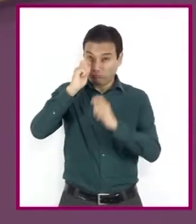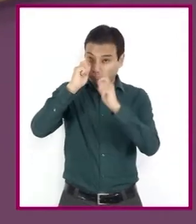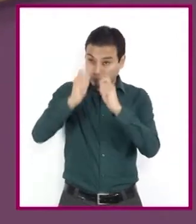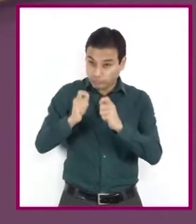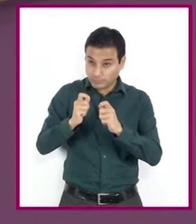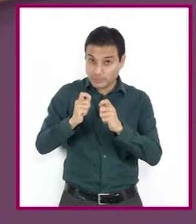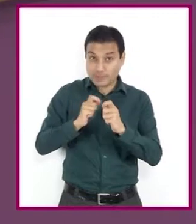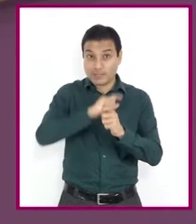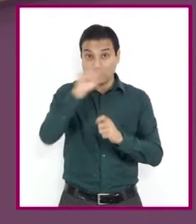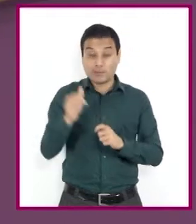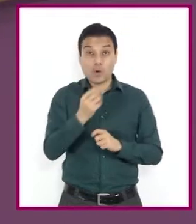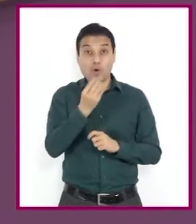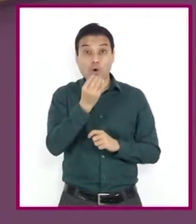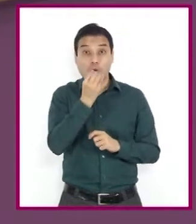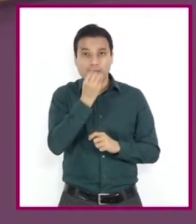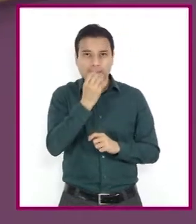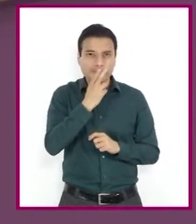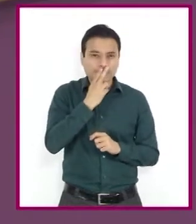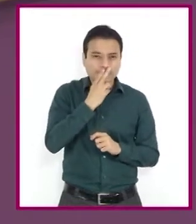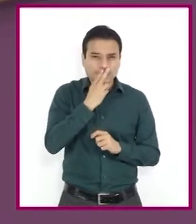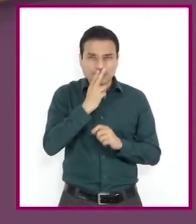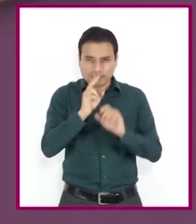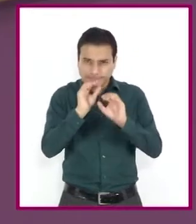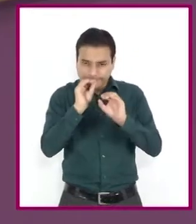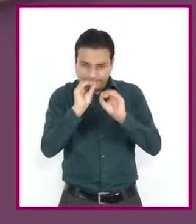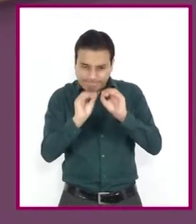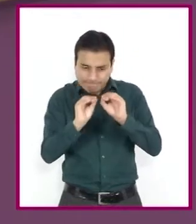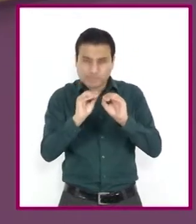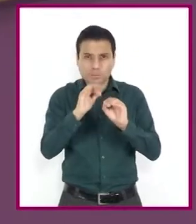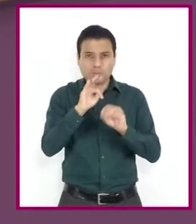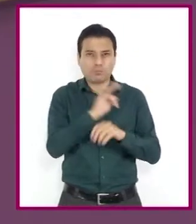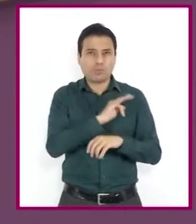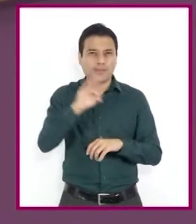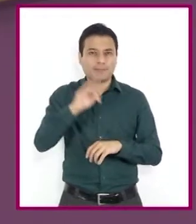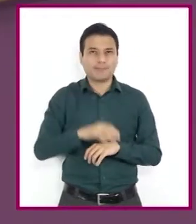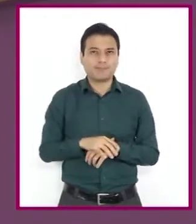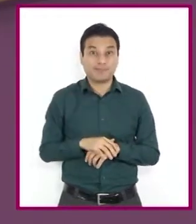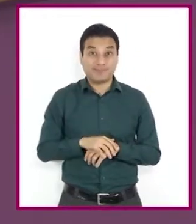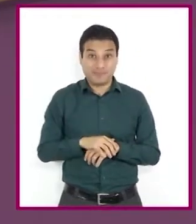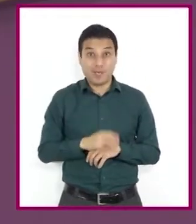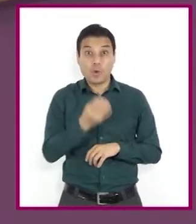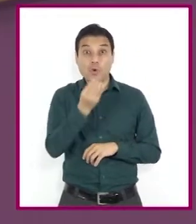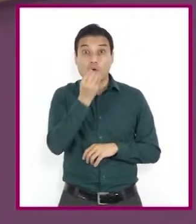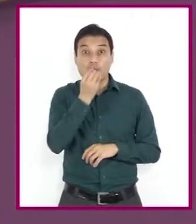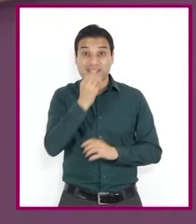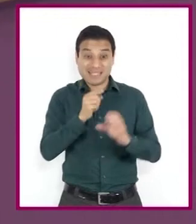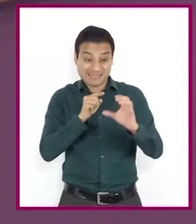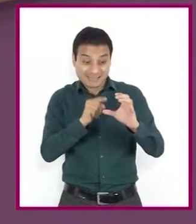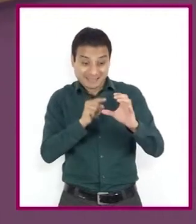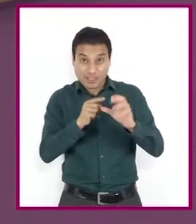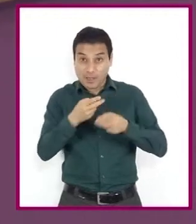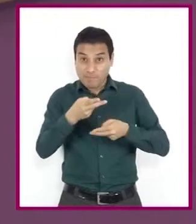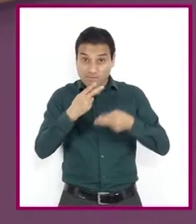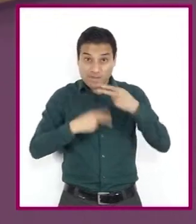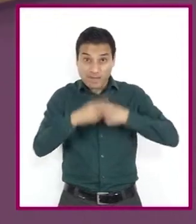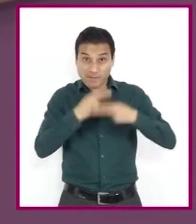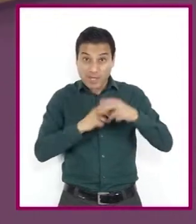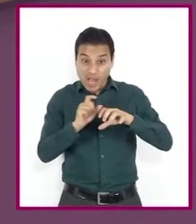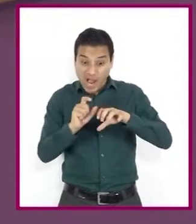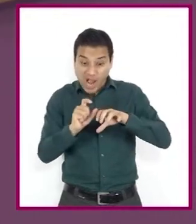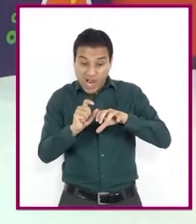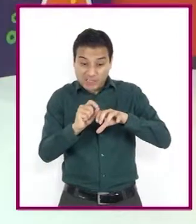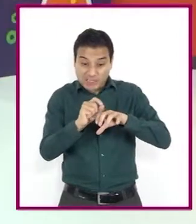alimentos permitió la creación de conservadores que retardan el crecimiento de microorganismos durante un periodo de tiempo